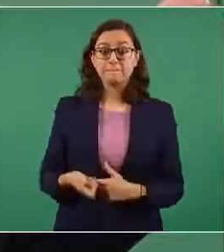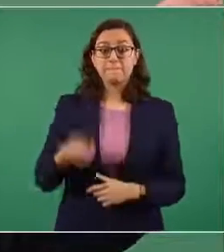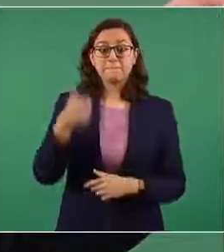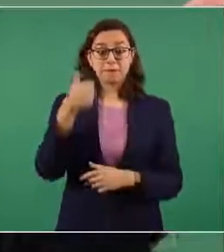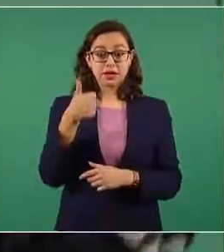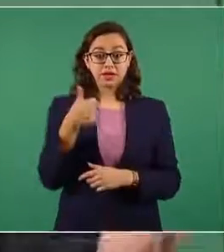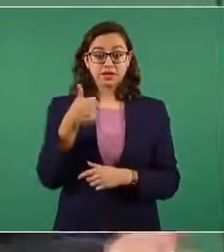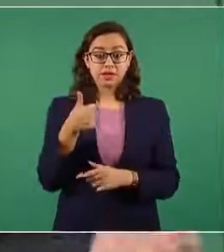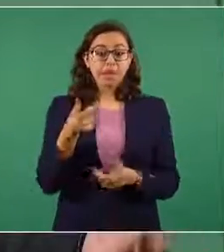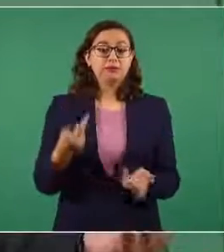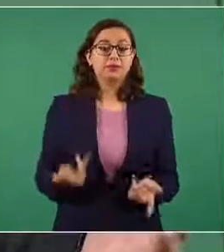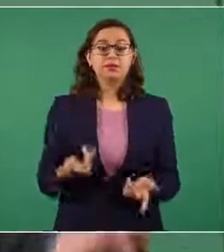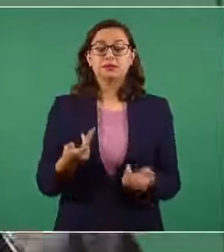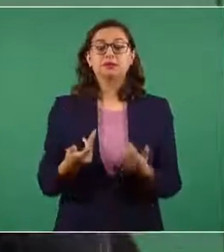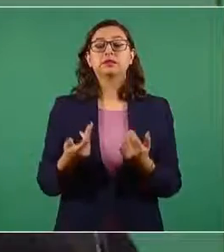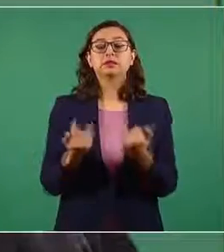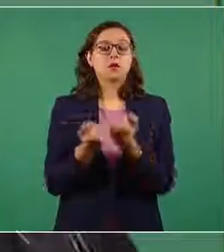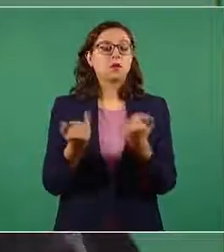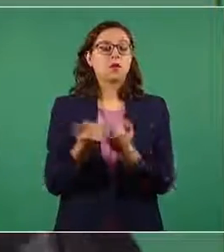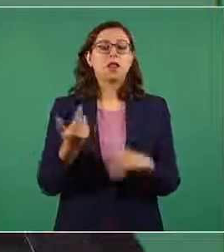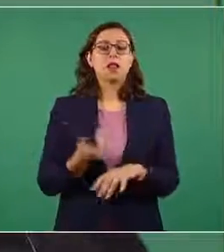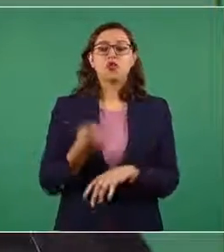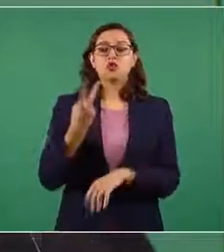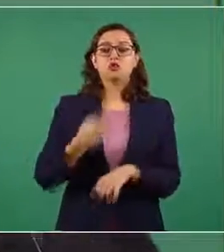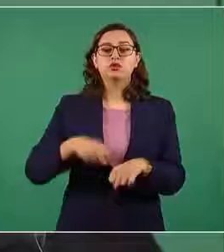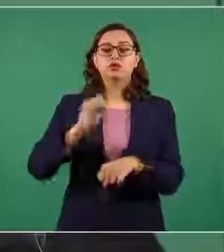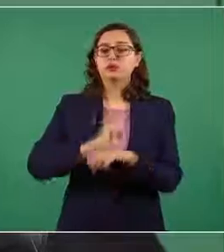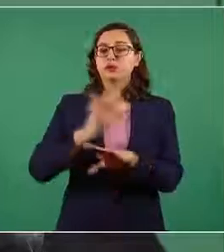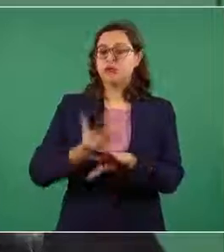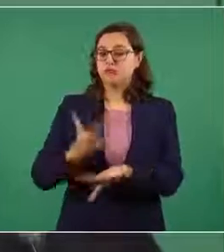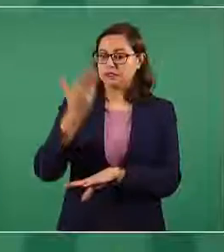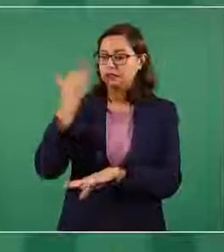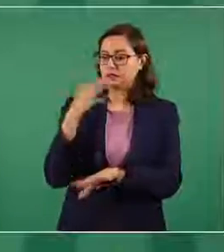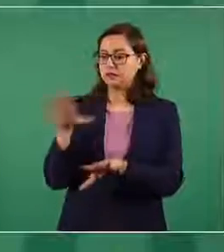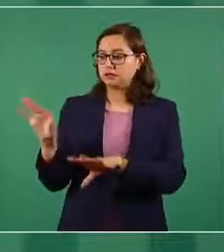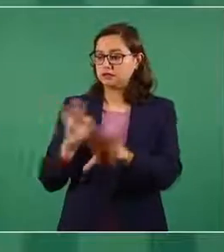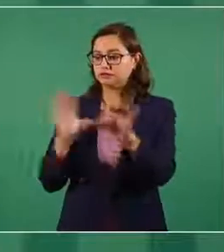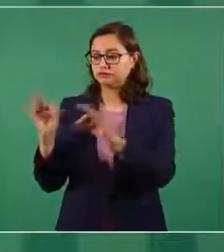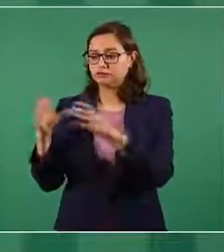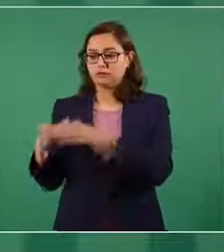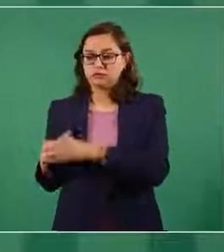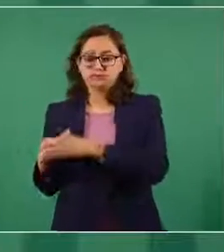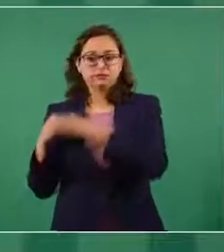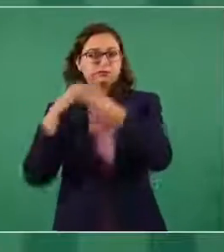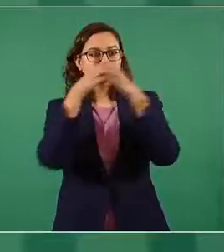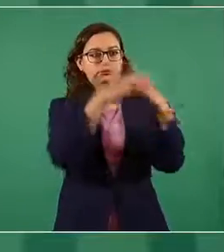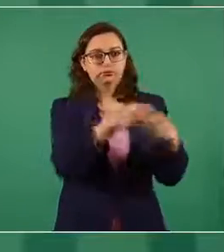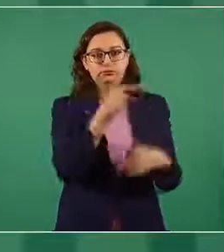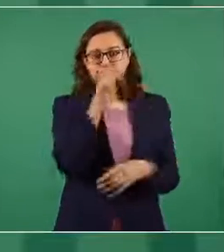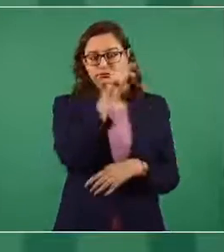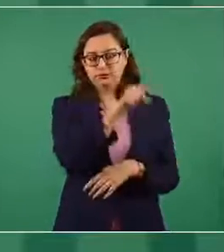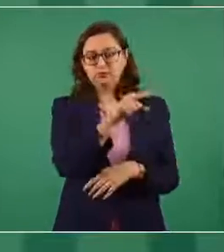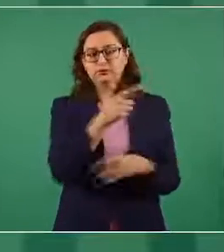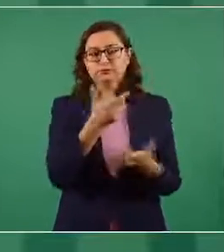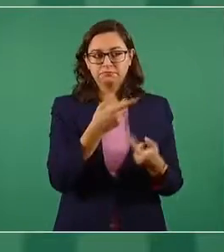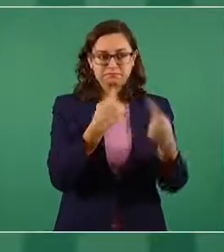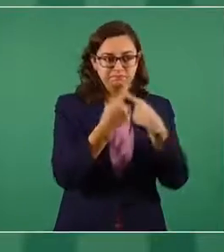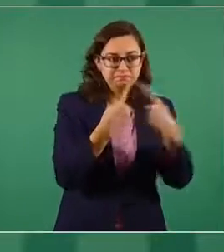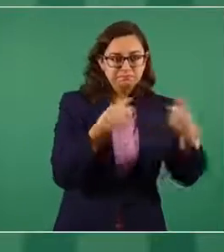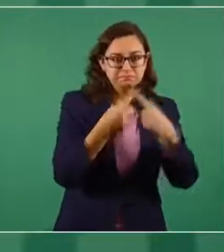hace apenas dos semanas a Washington. Entonces, no es usual que haya un contacto tan frecuente, pero lo vemos